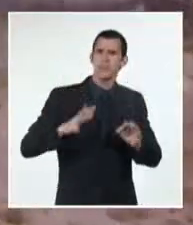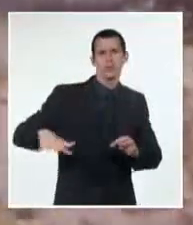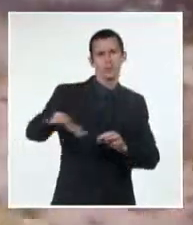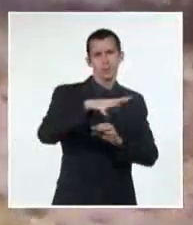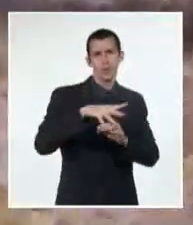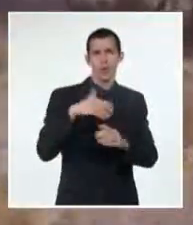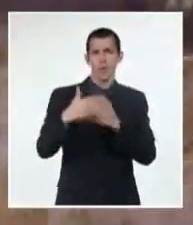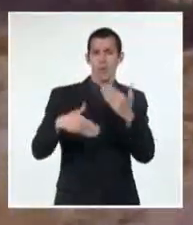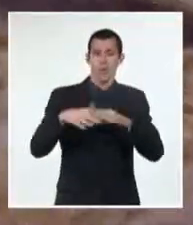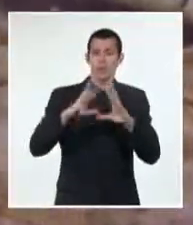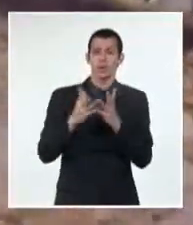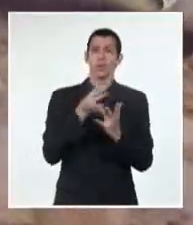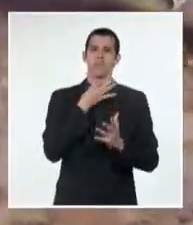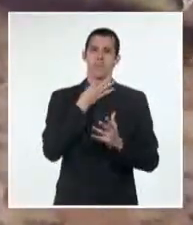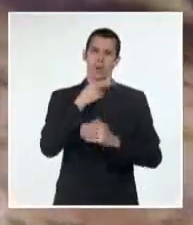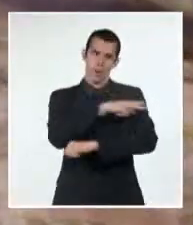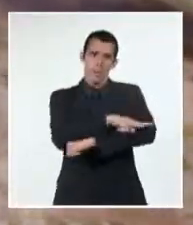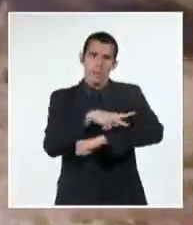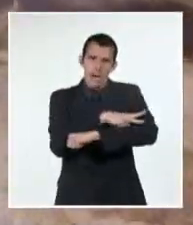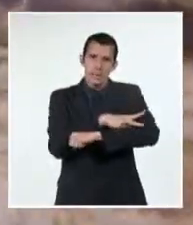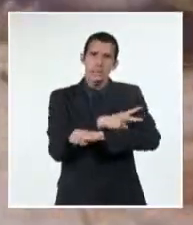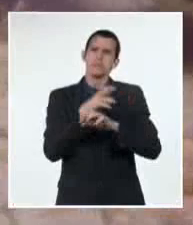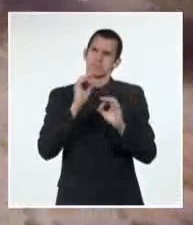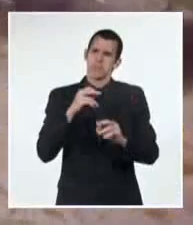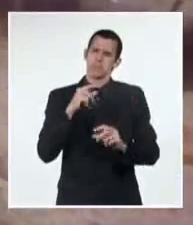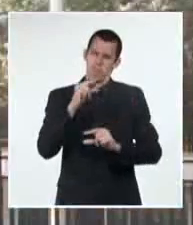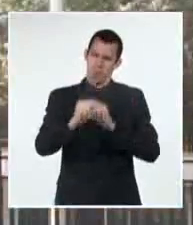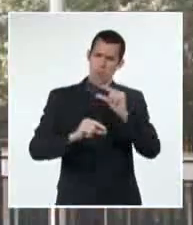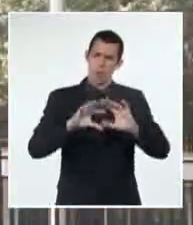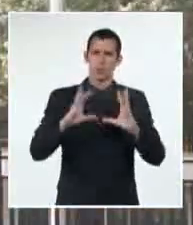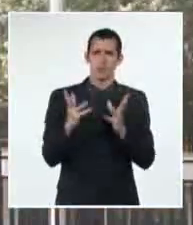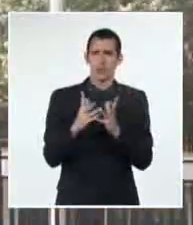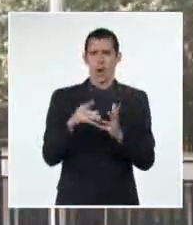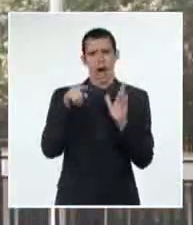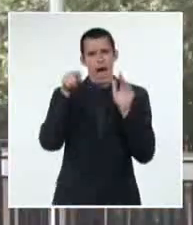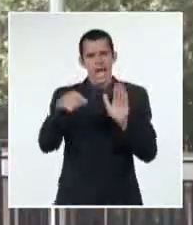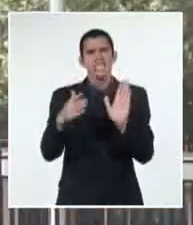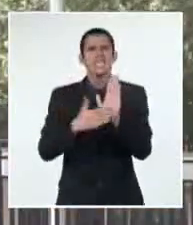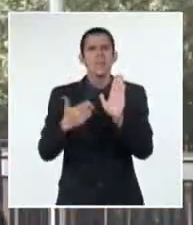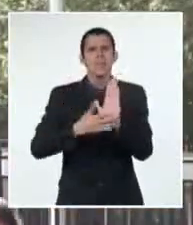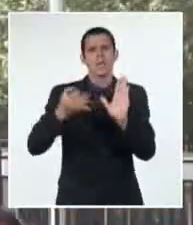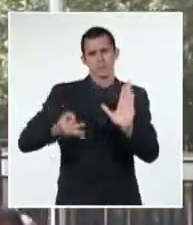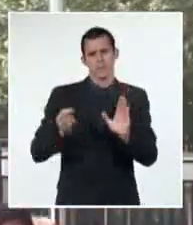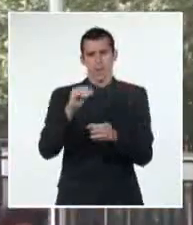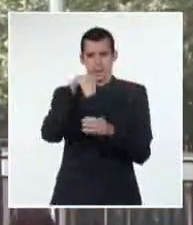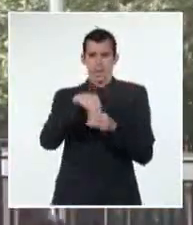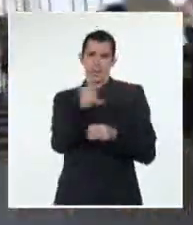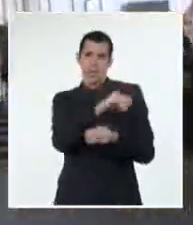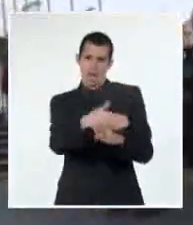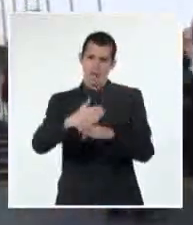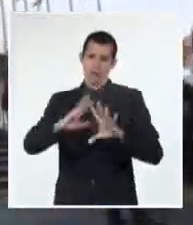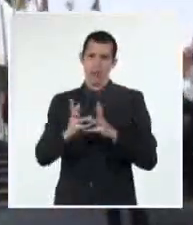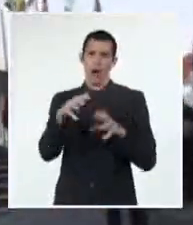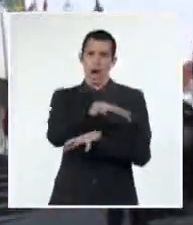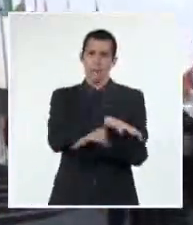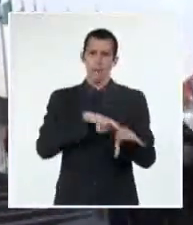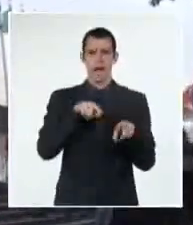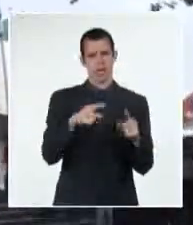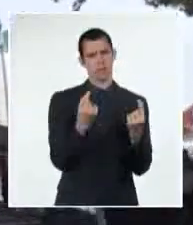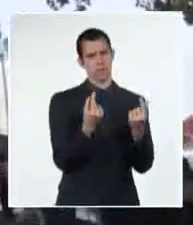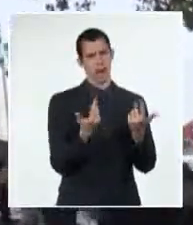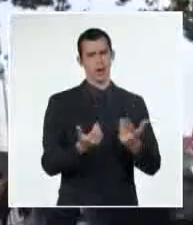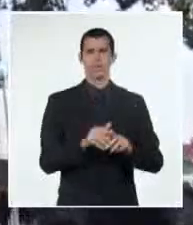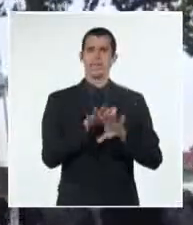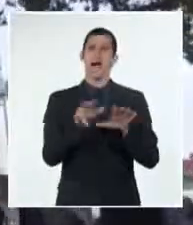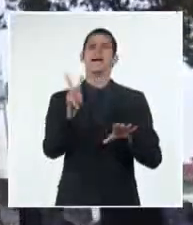en desarrollo, expresó. Conocido como Tratado de Alta Mar, el instrumento legal colocará al 30% de los océanos